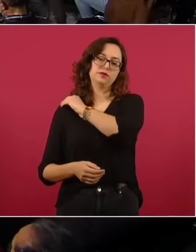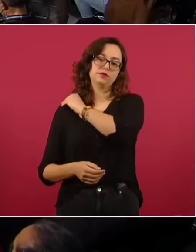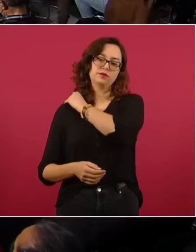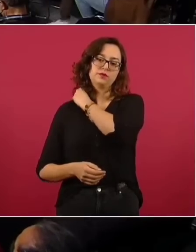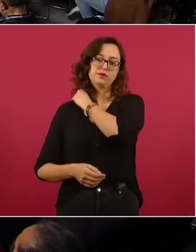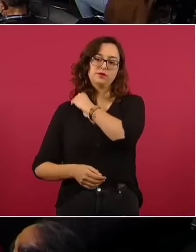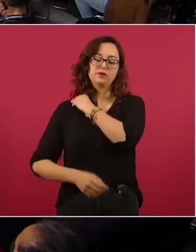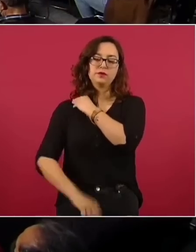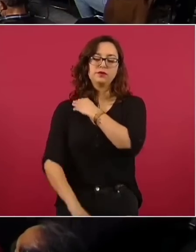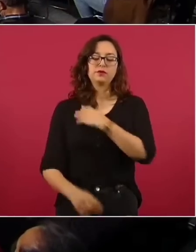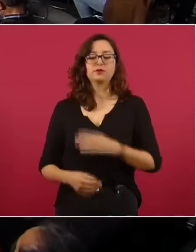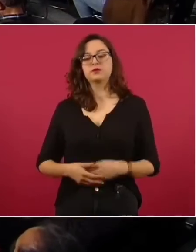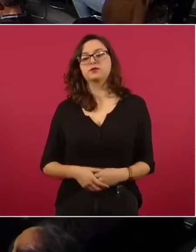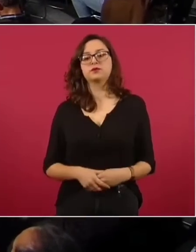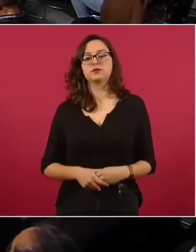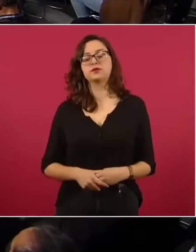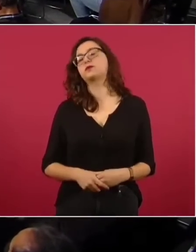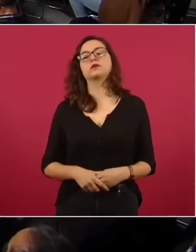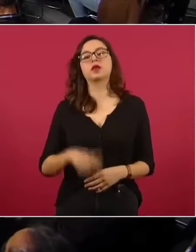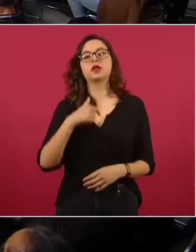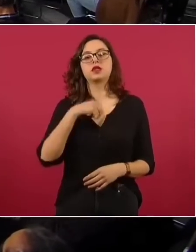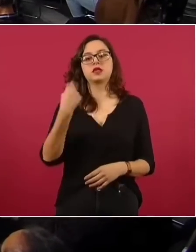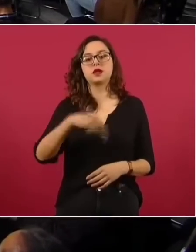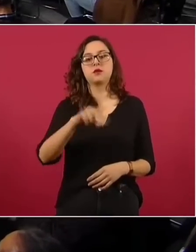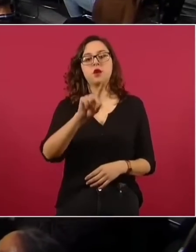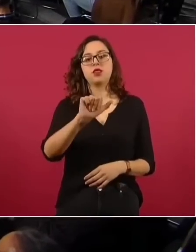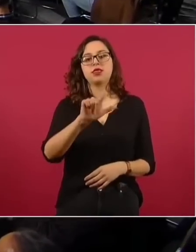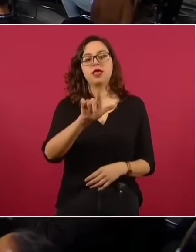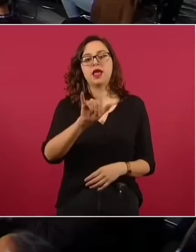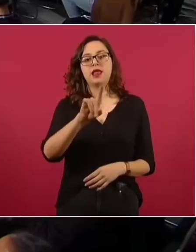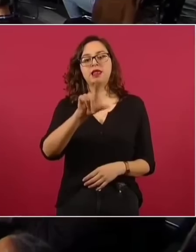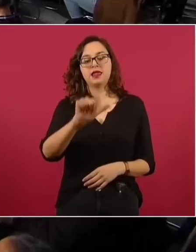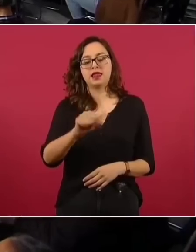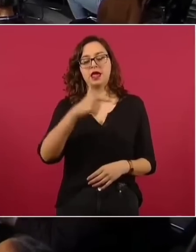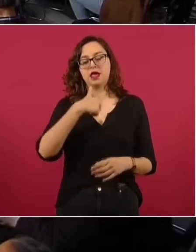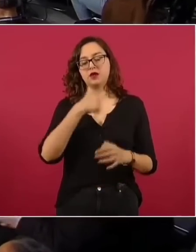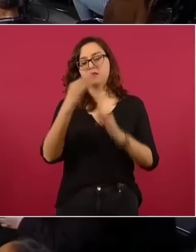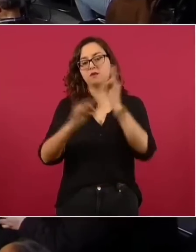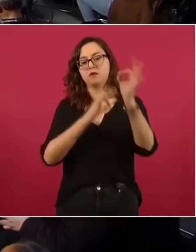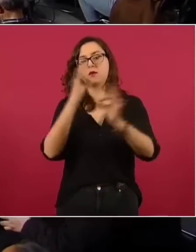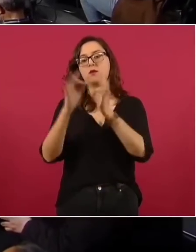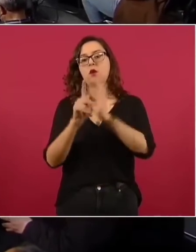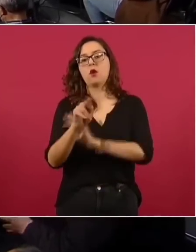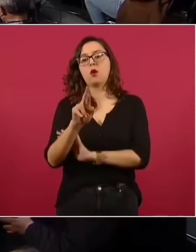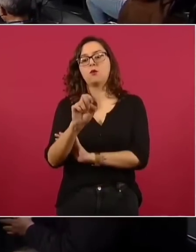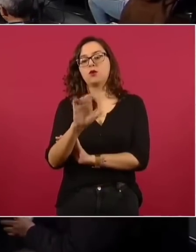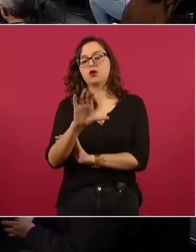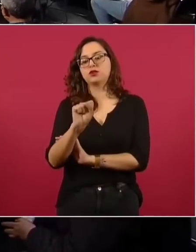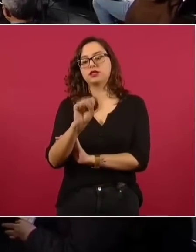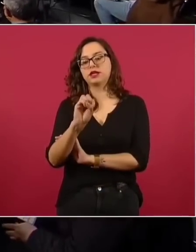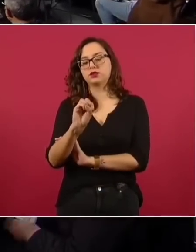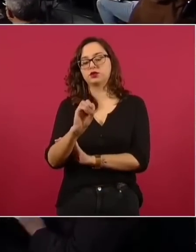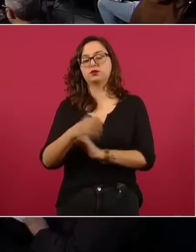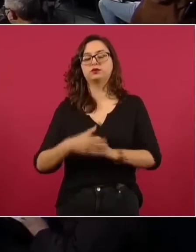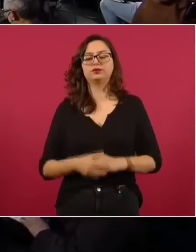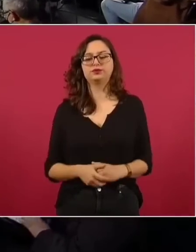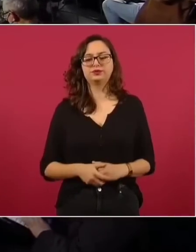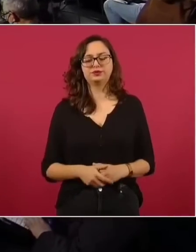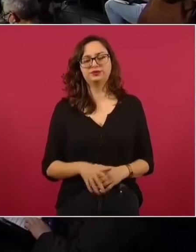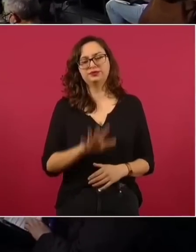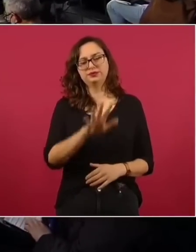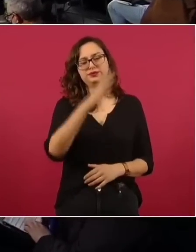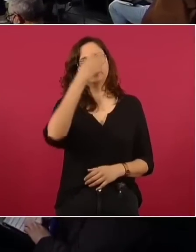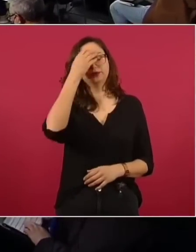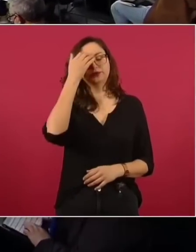Gracias, presidente. Daniel Escobar, de Proceso. Preguntarle sobre lo que acaba de informar. ¿Qué lectura da el hecho de que ha tenido que hacer este tipo